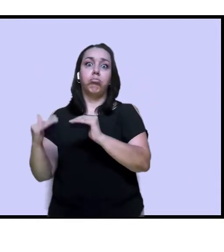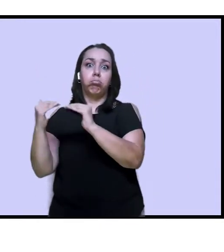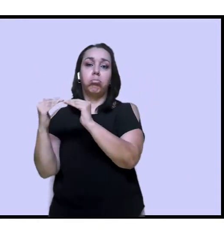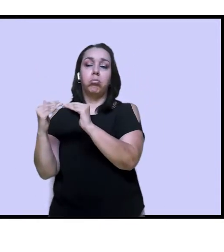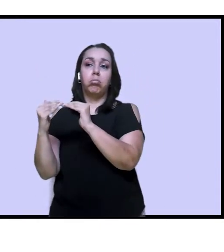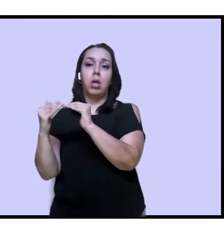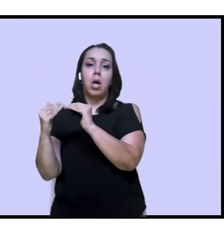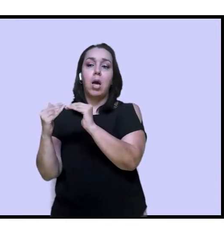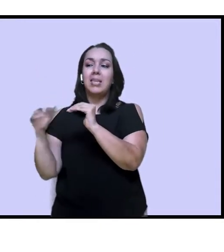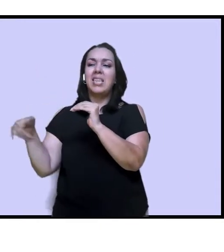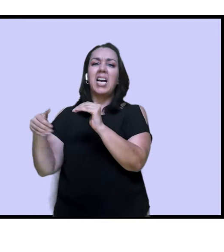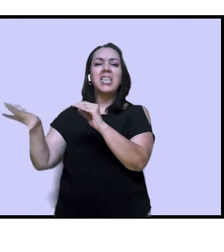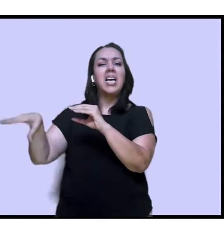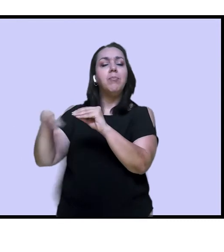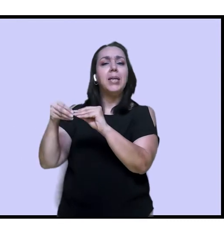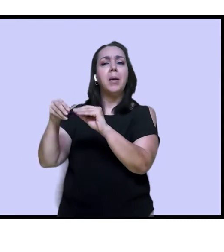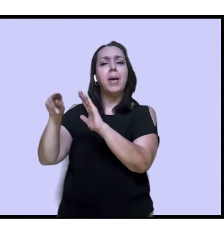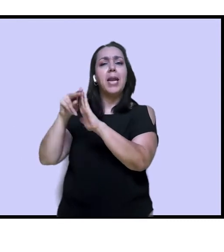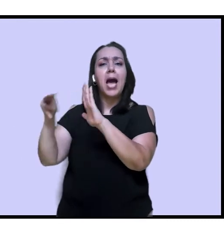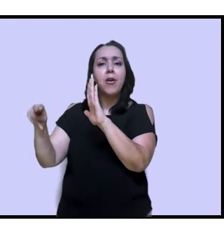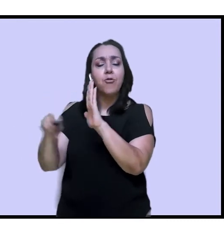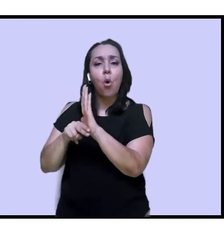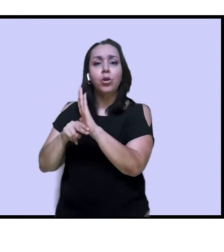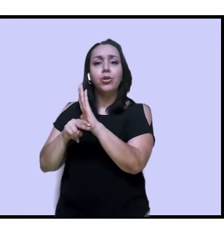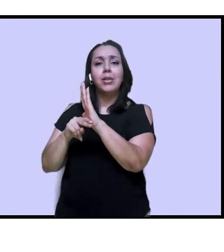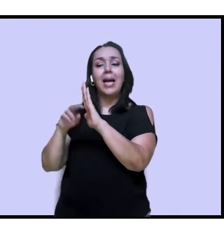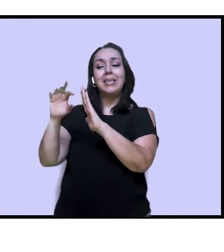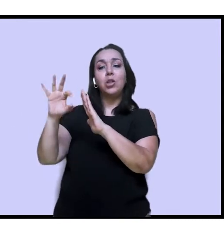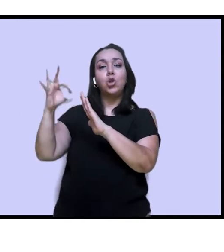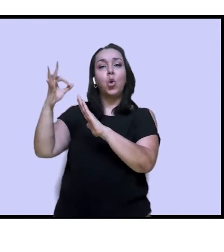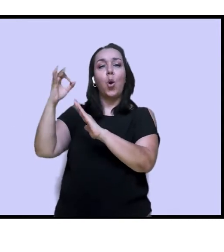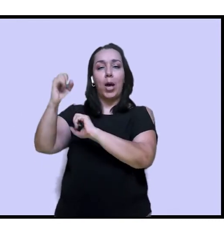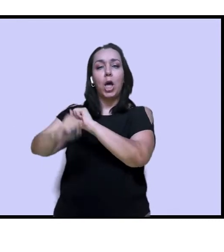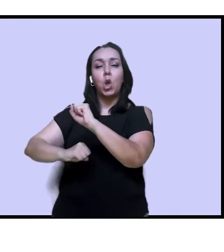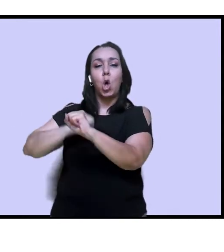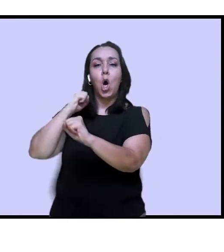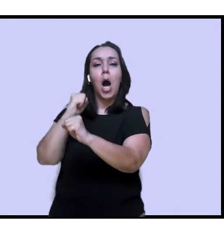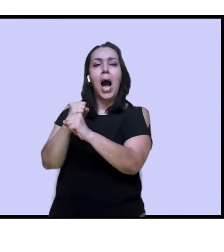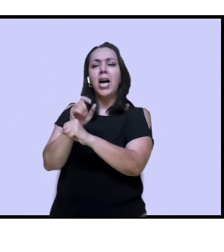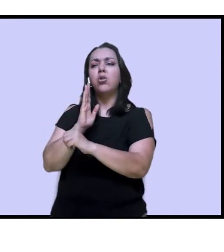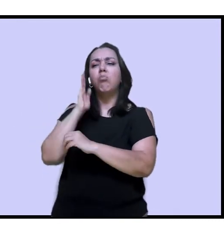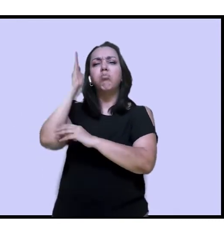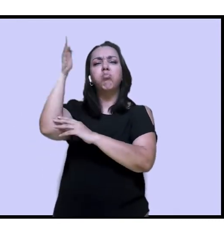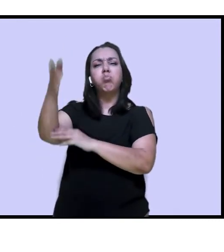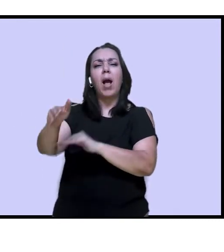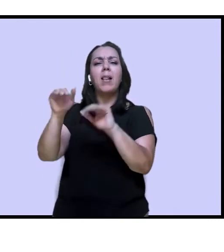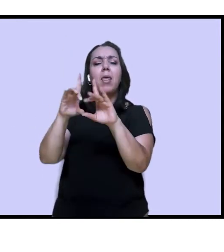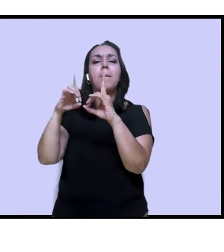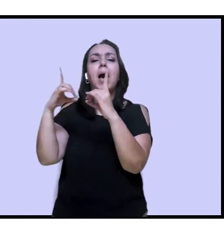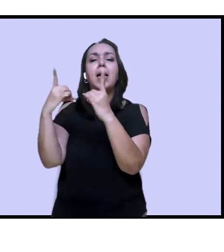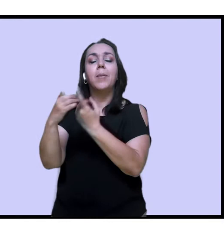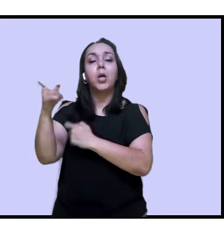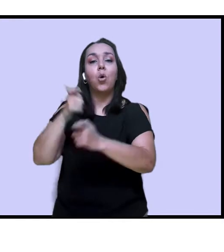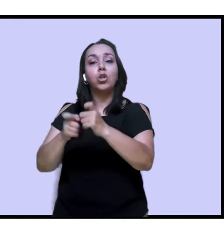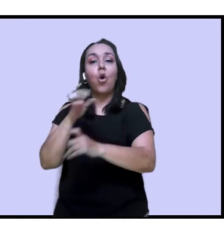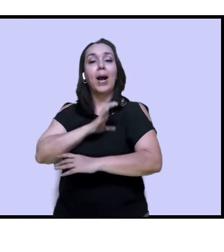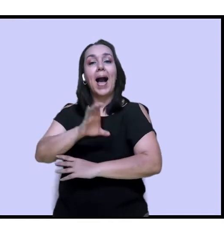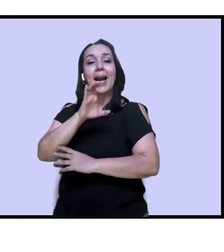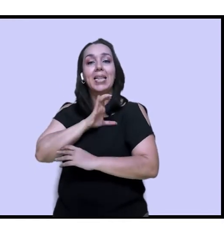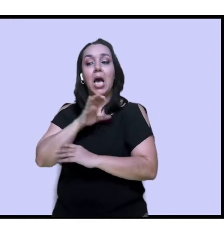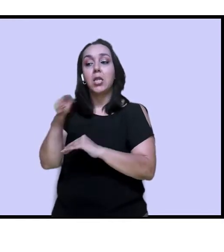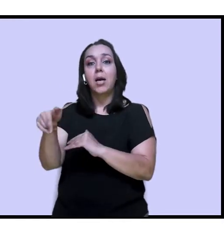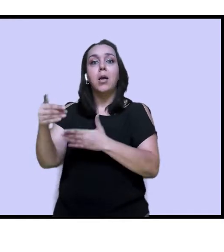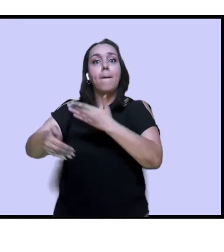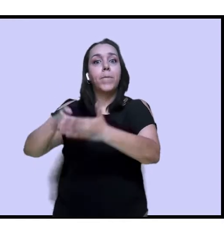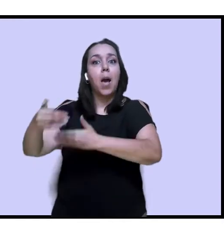Rica, entonces llevan la nota de noveno a la Dirección de Gestión y Evaluación de Calidad y ahí